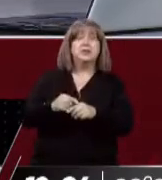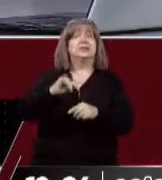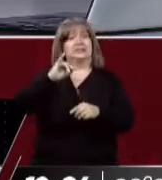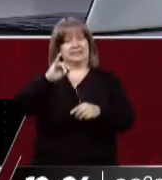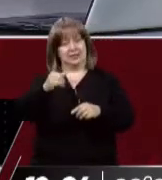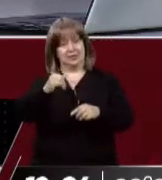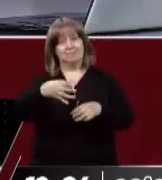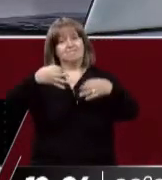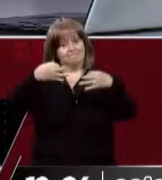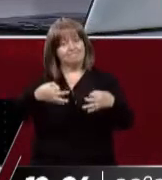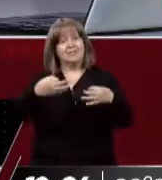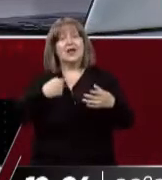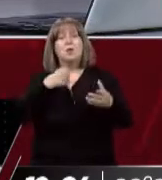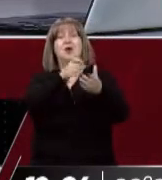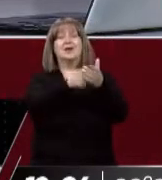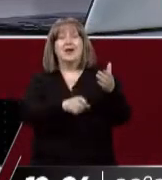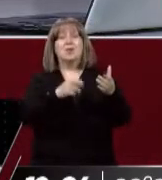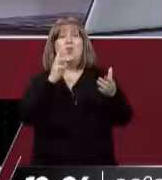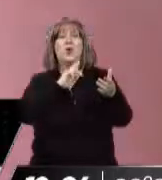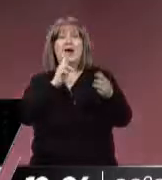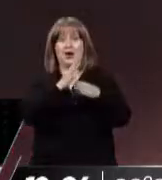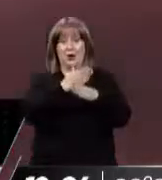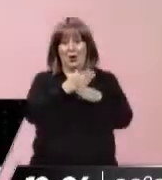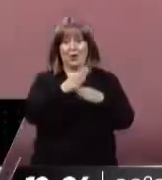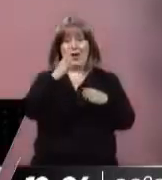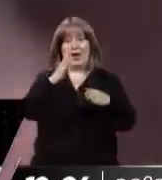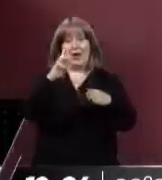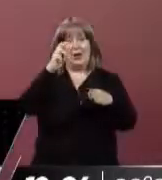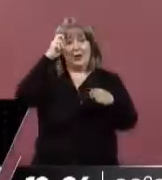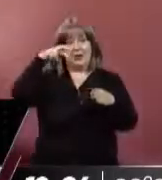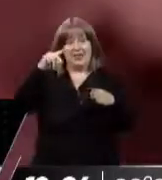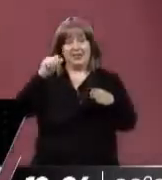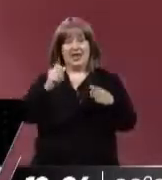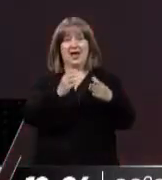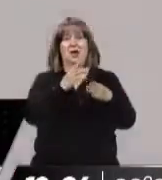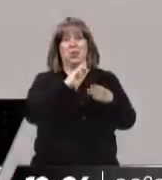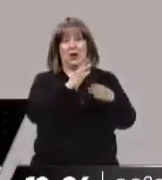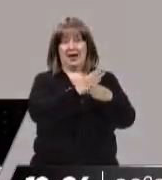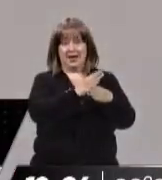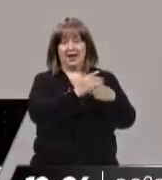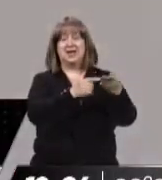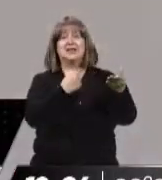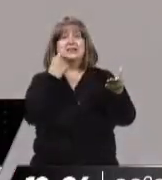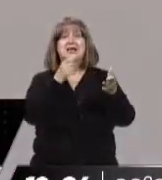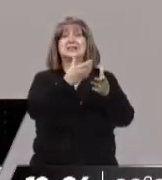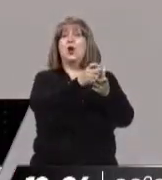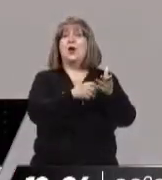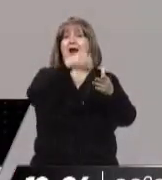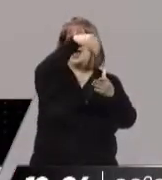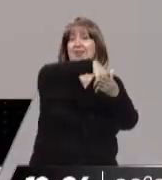investigaciones ante el teléfono celular de brenda uliarte la pareja de fernando estaba con montiel